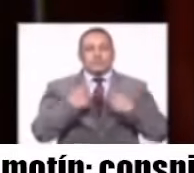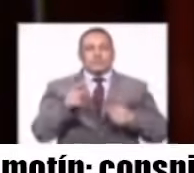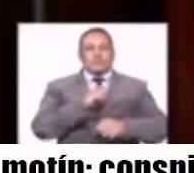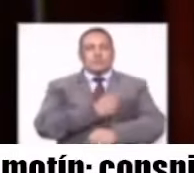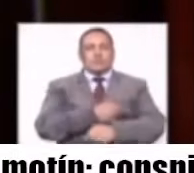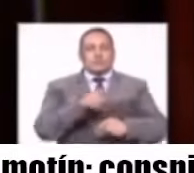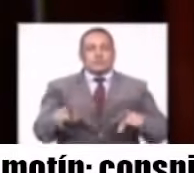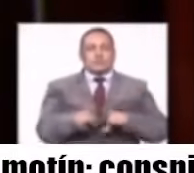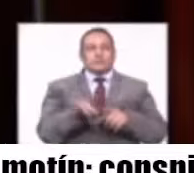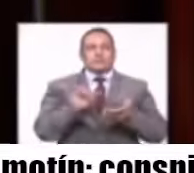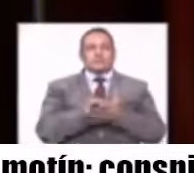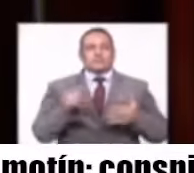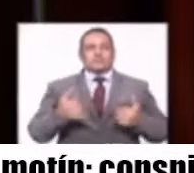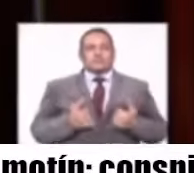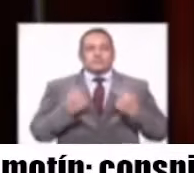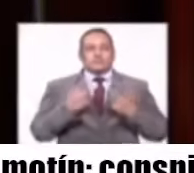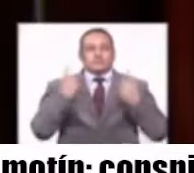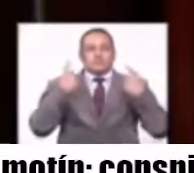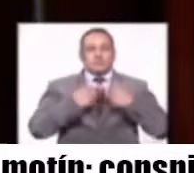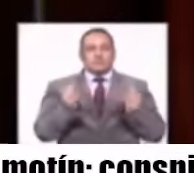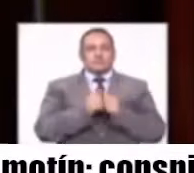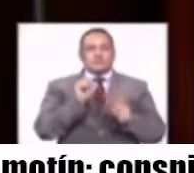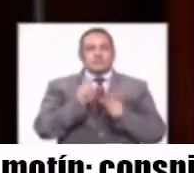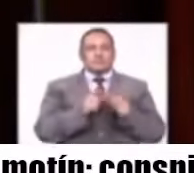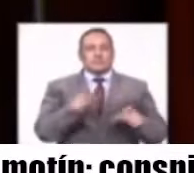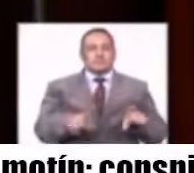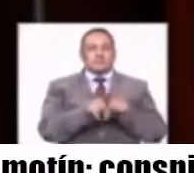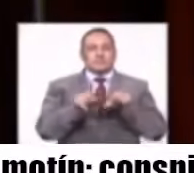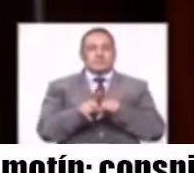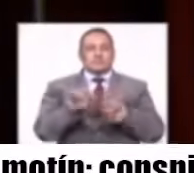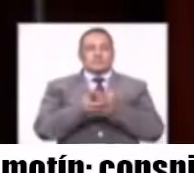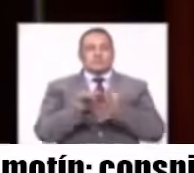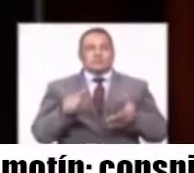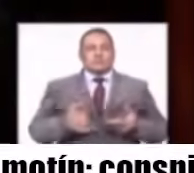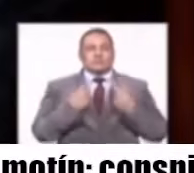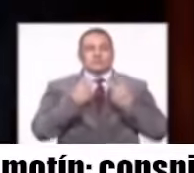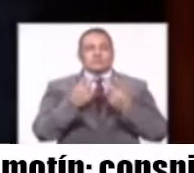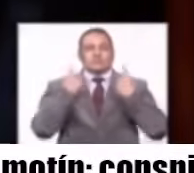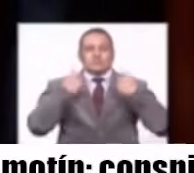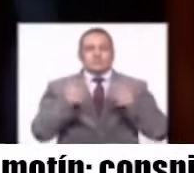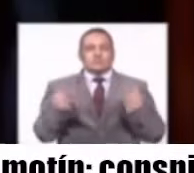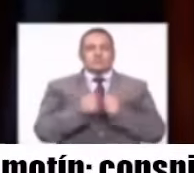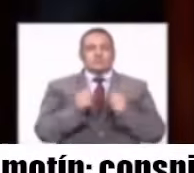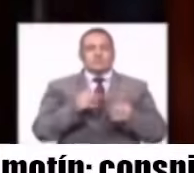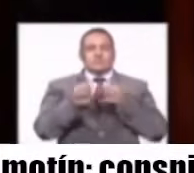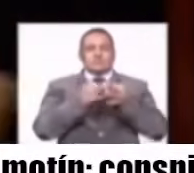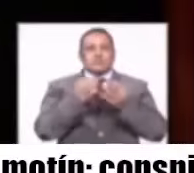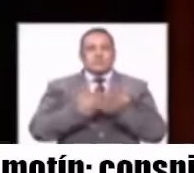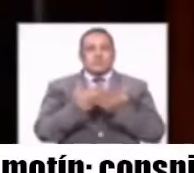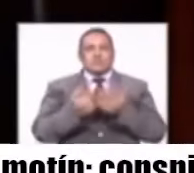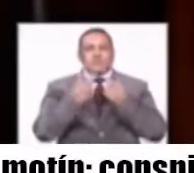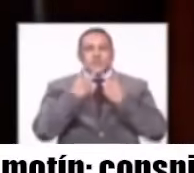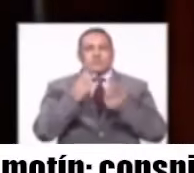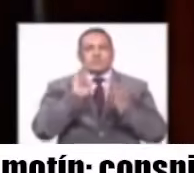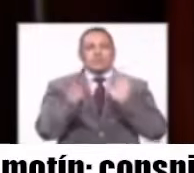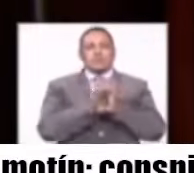Estado. El poder del Estado emana del pueblo. Quienes lo ejercen, lo hacen con las limitaciones